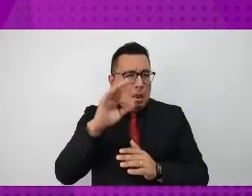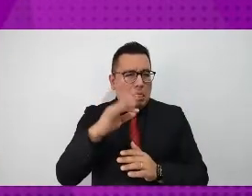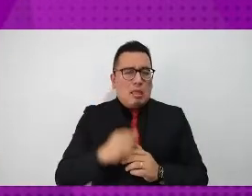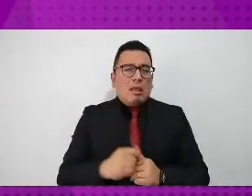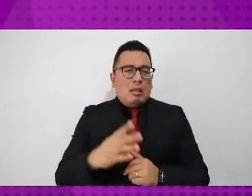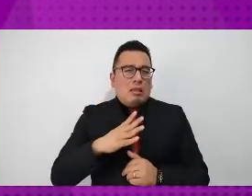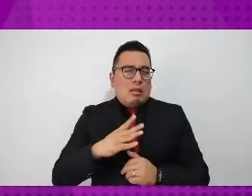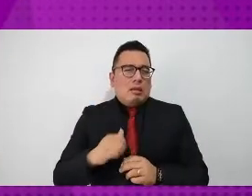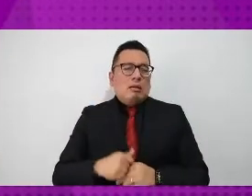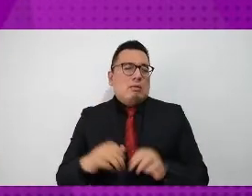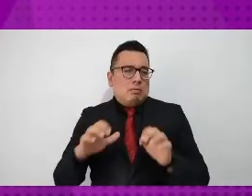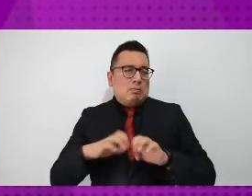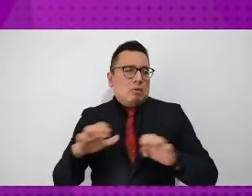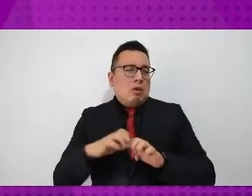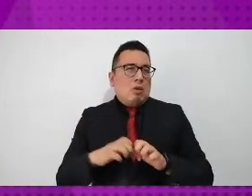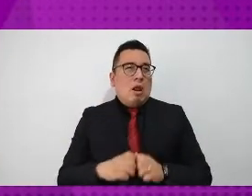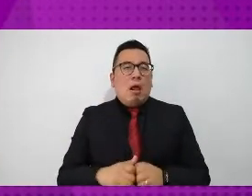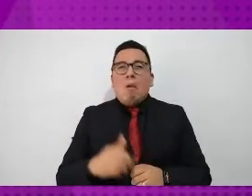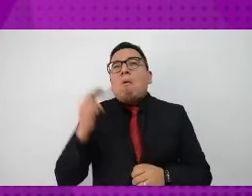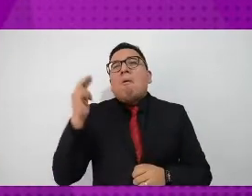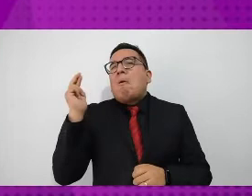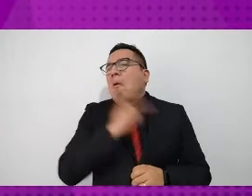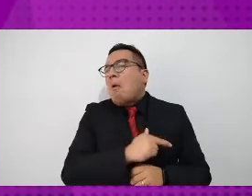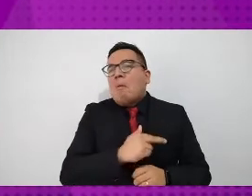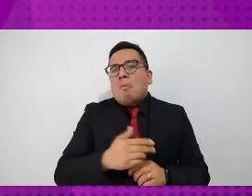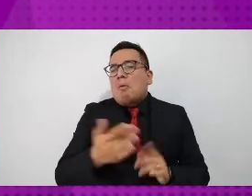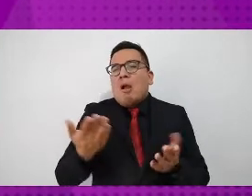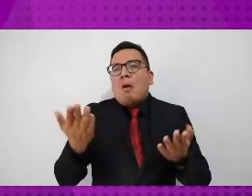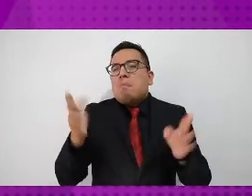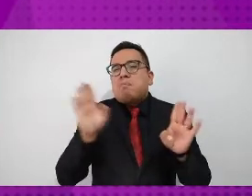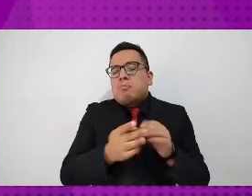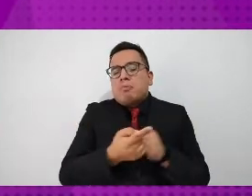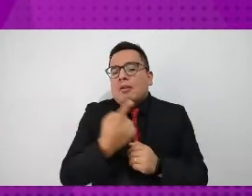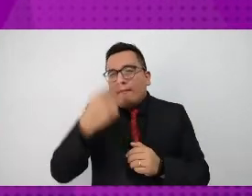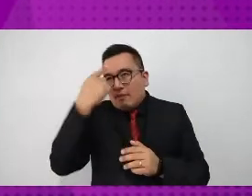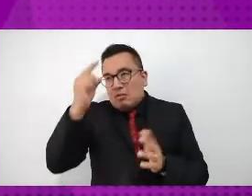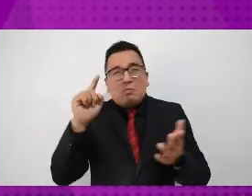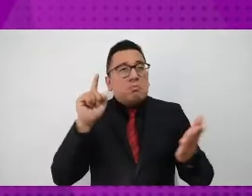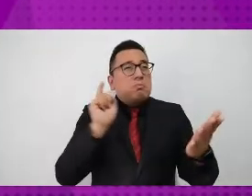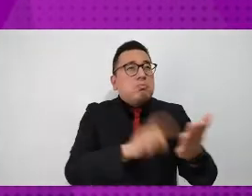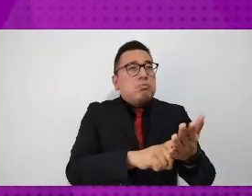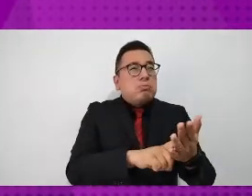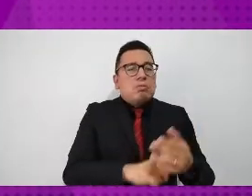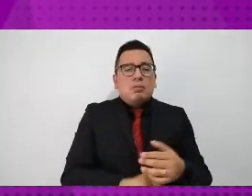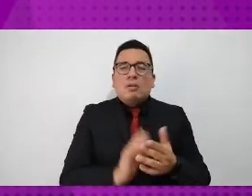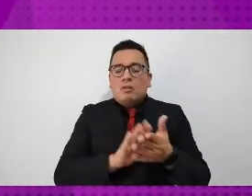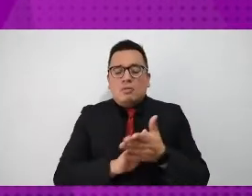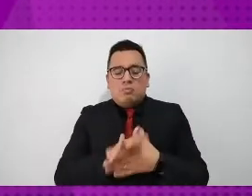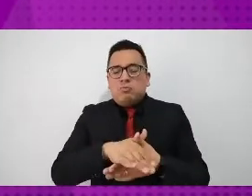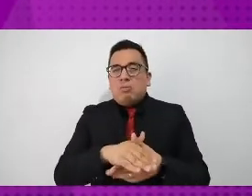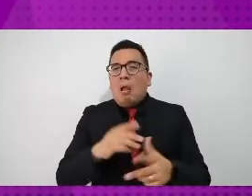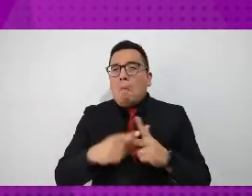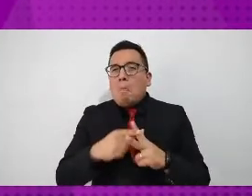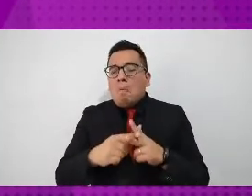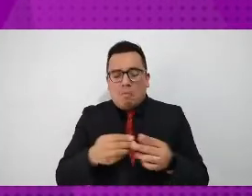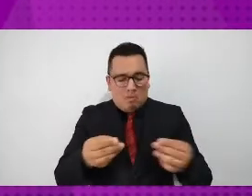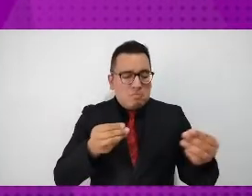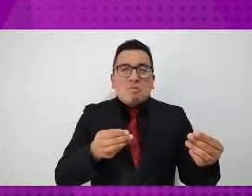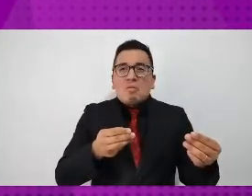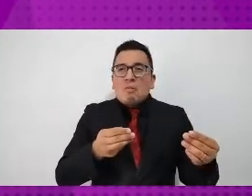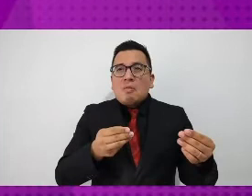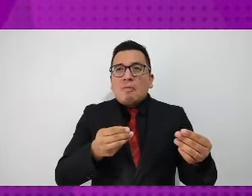en cuestión de minutos porque literal era un tema de apagar un botón salía el resultado se